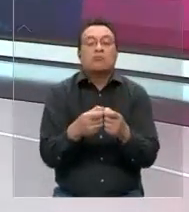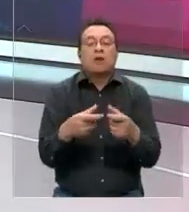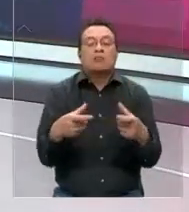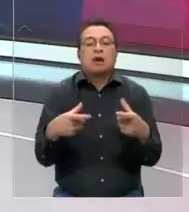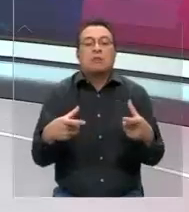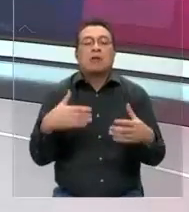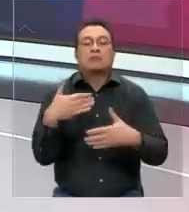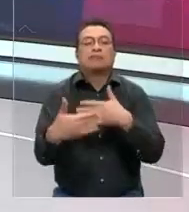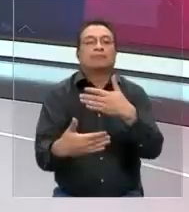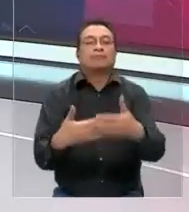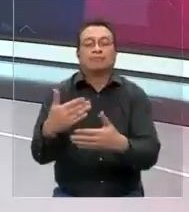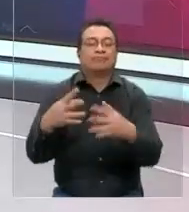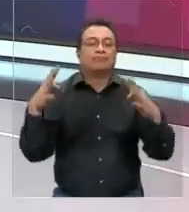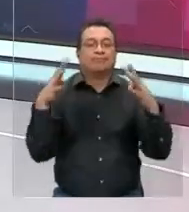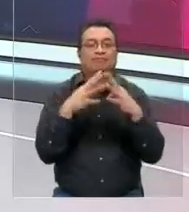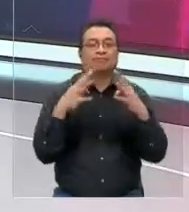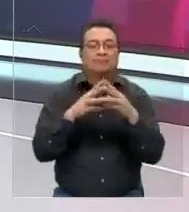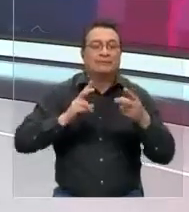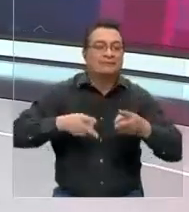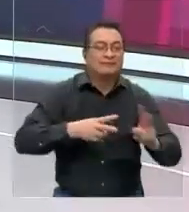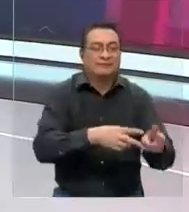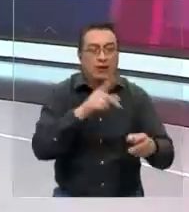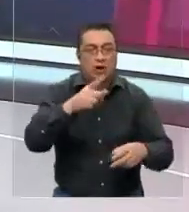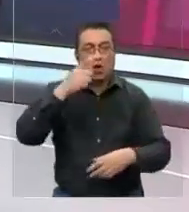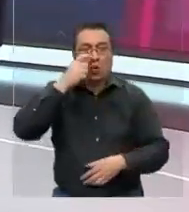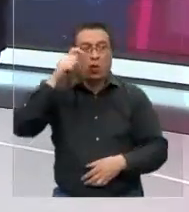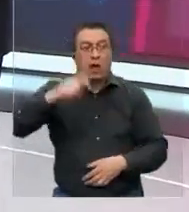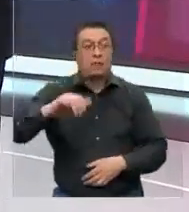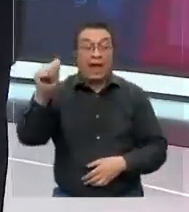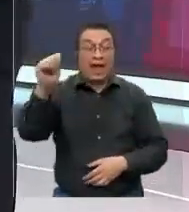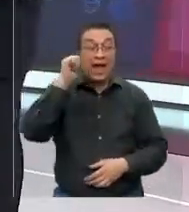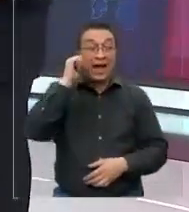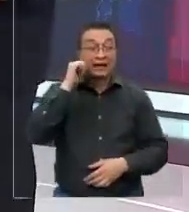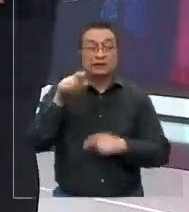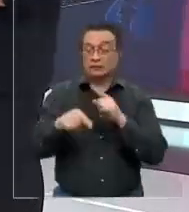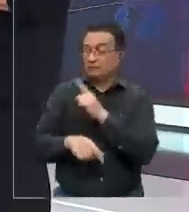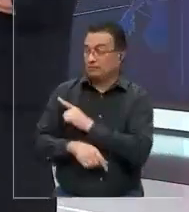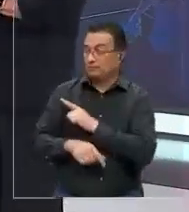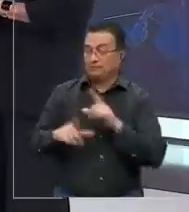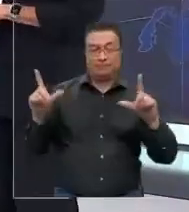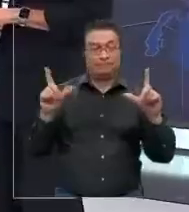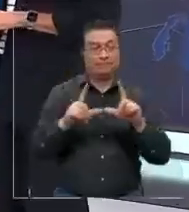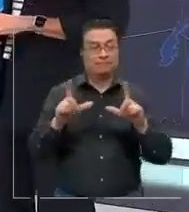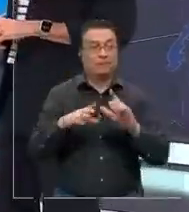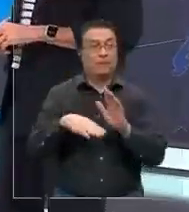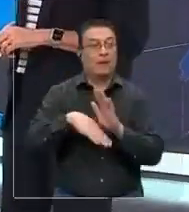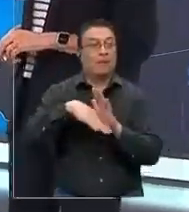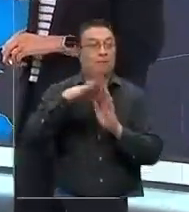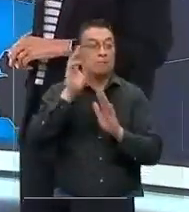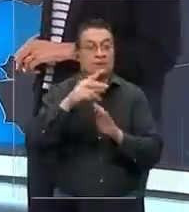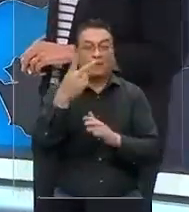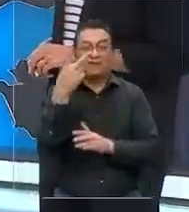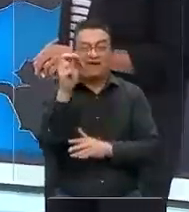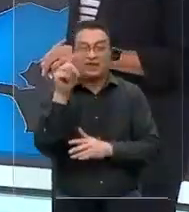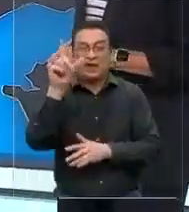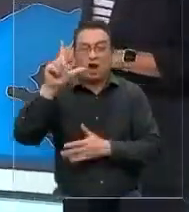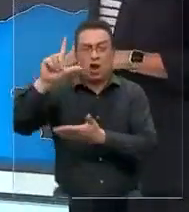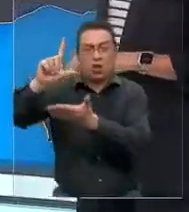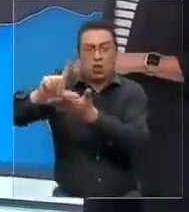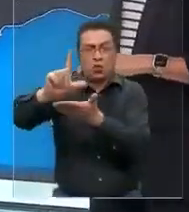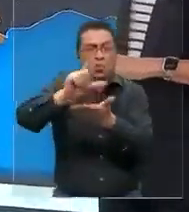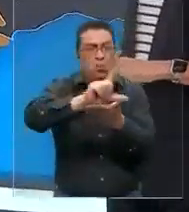panorama militar y bélico en este instante en territorio ucraniano. Ayer nos habíamos quedado con esta imagen, con más de una veintena de puntos